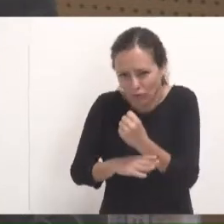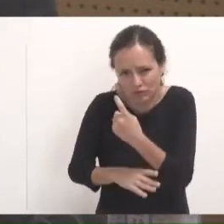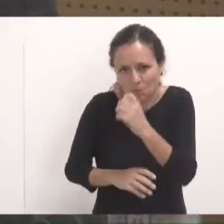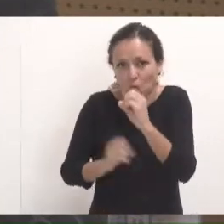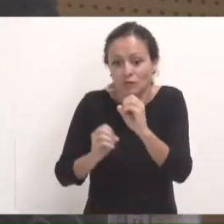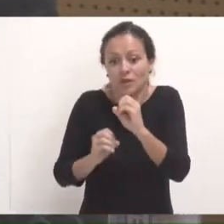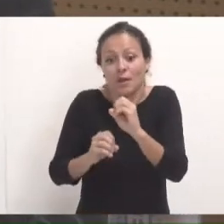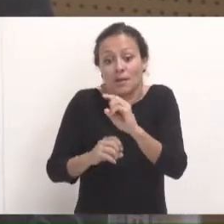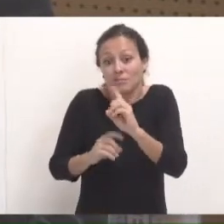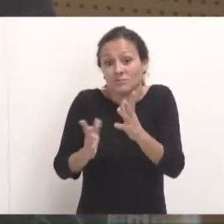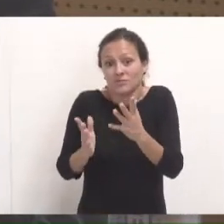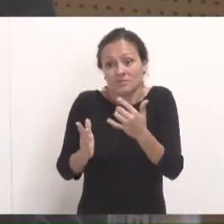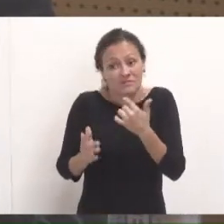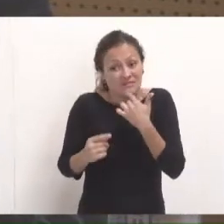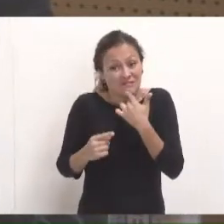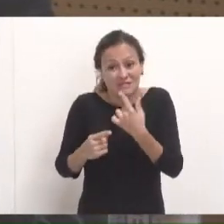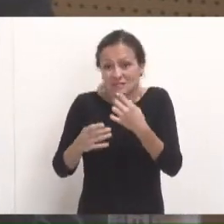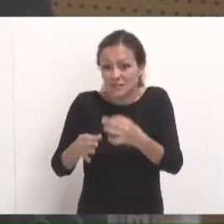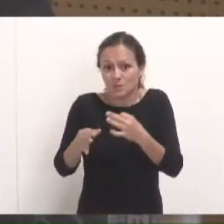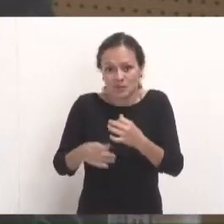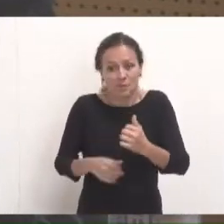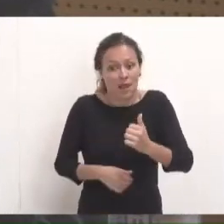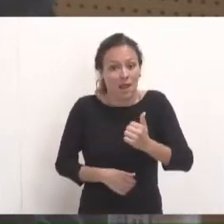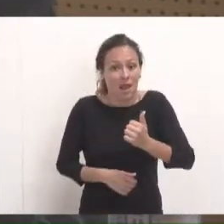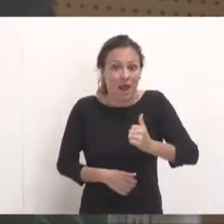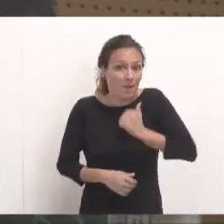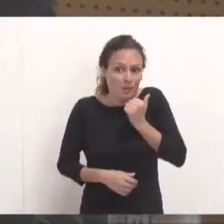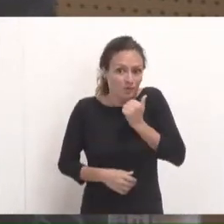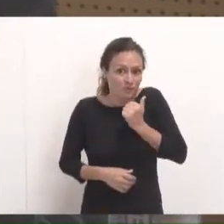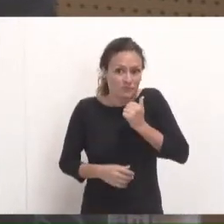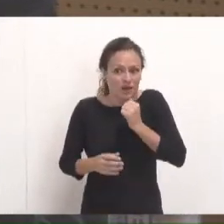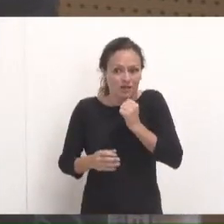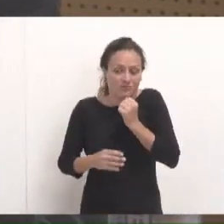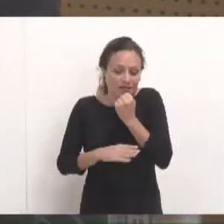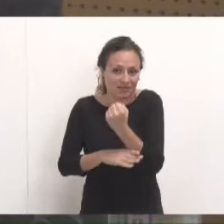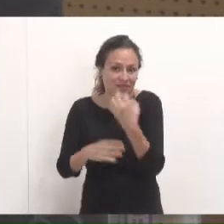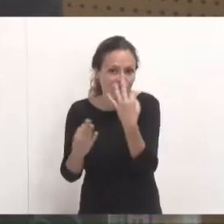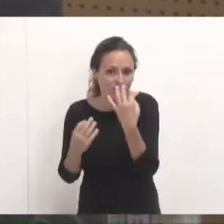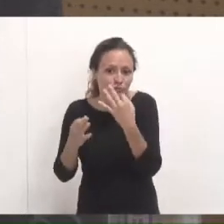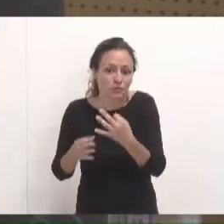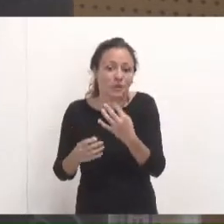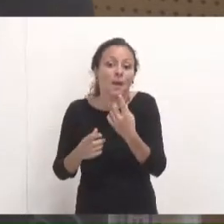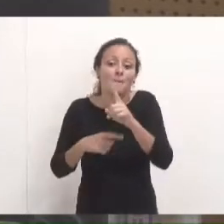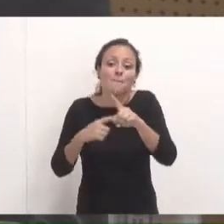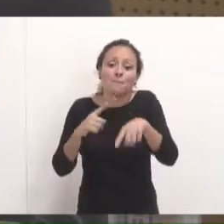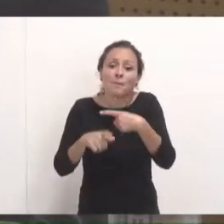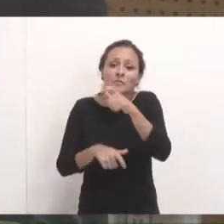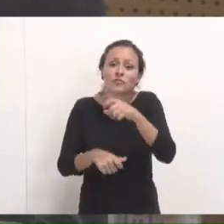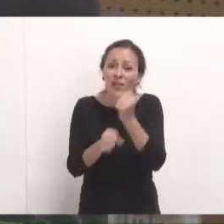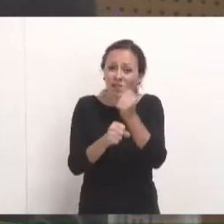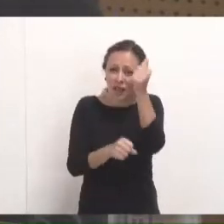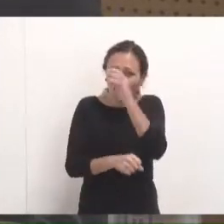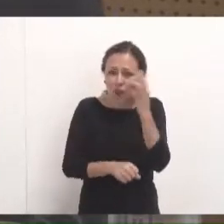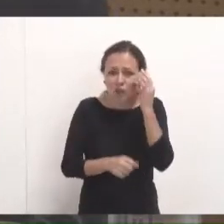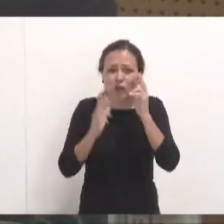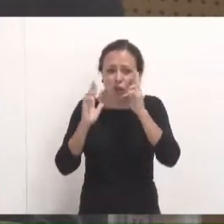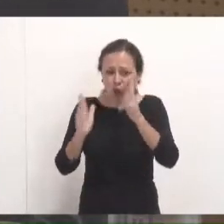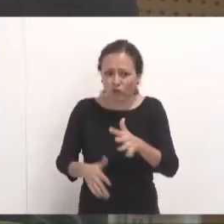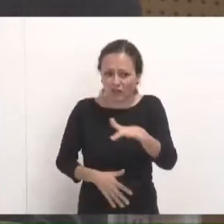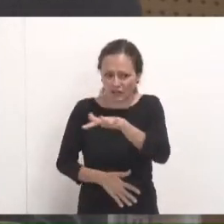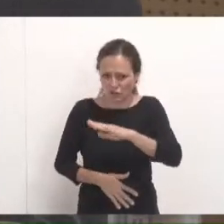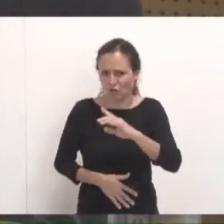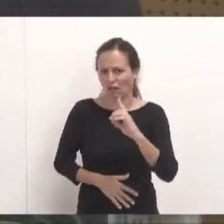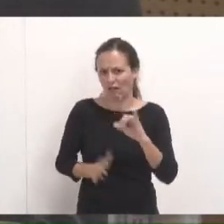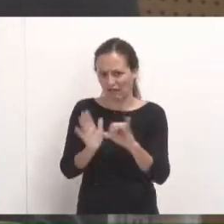aprovecharlas siempre, nosotros también queremos expresar nuestra solidaridad con los trabajadores y trabajadoras del Hotel Annapurna, que están hoy aquí presentes